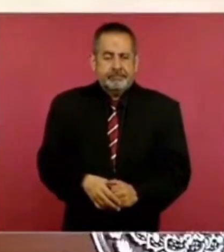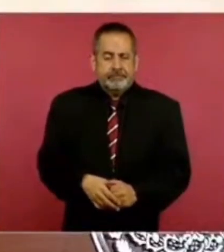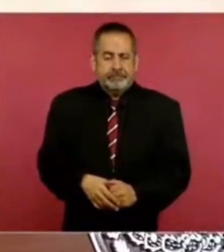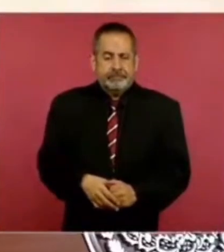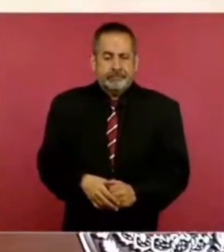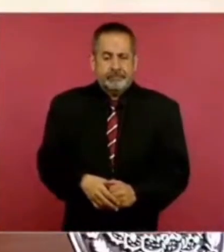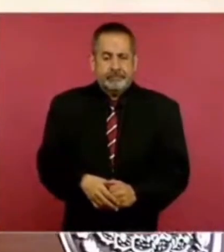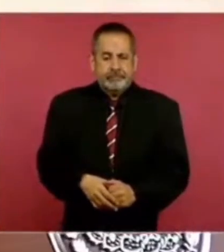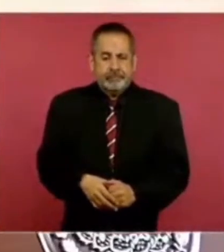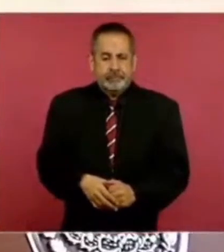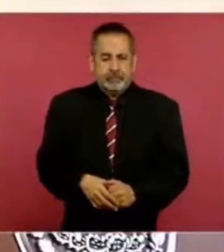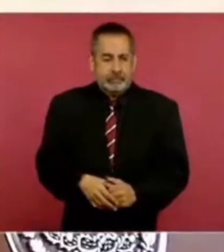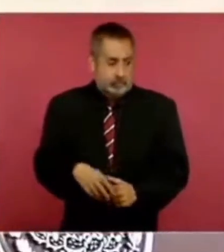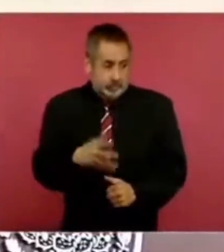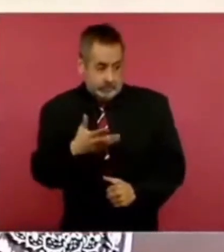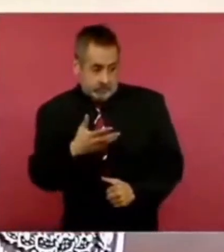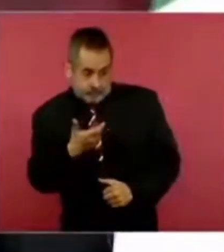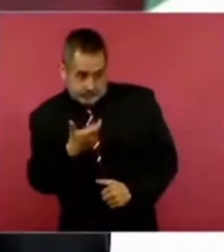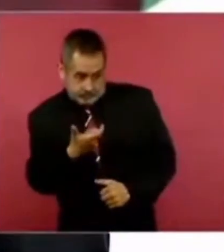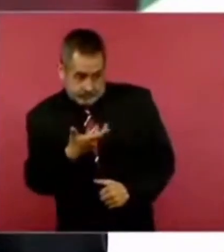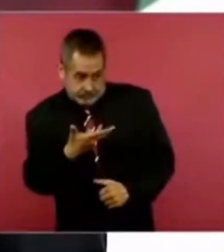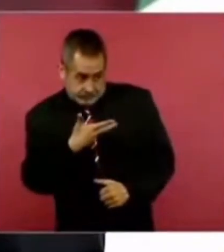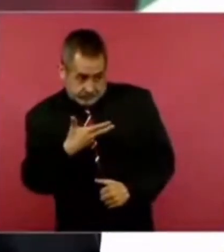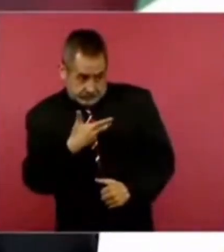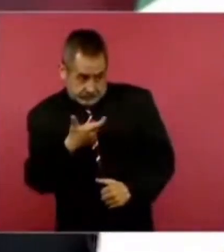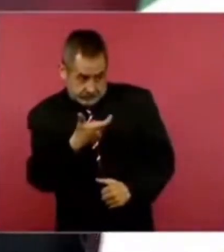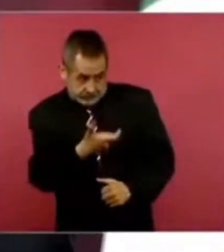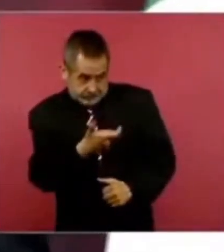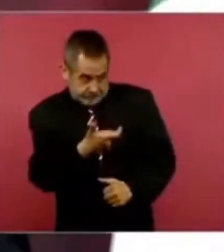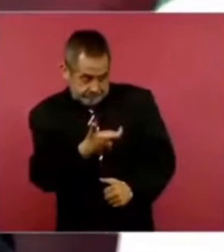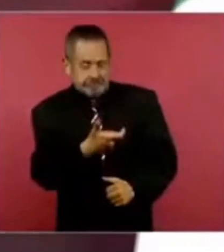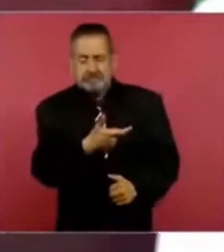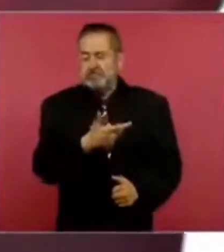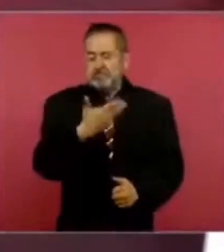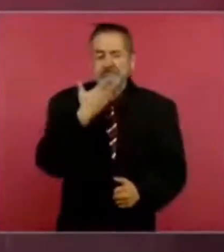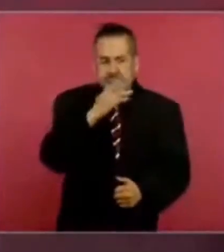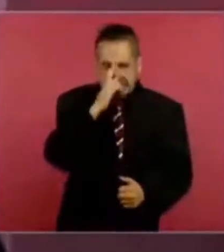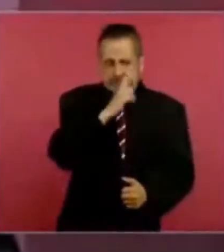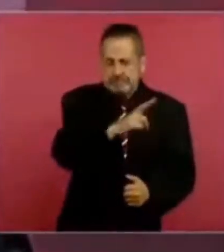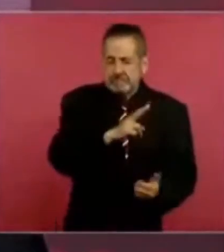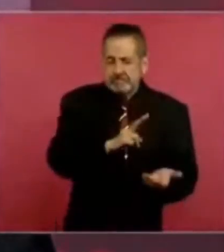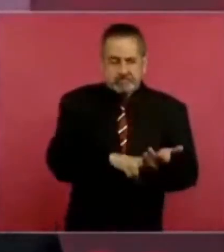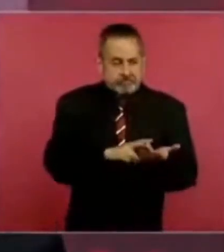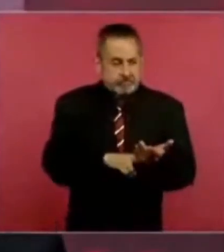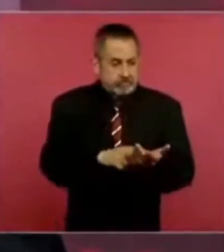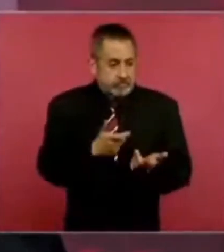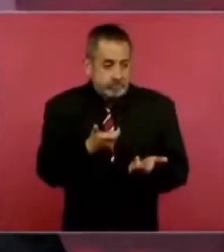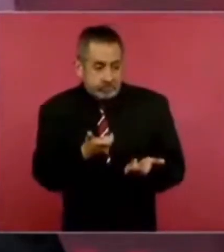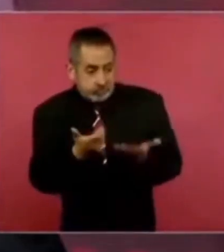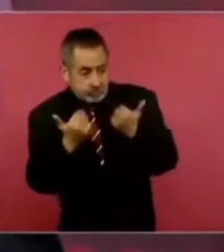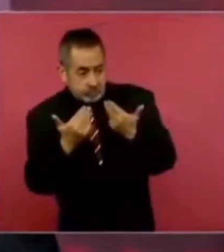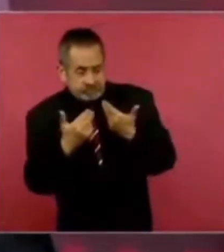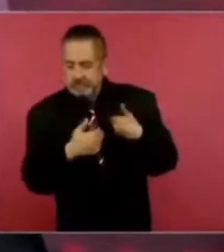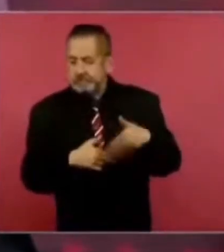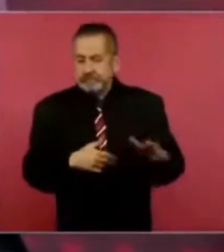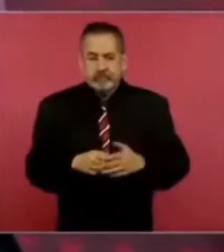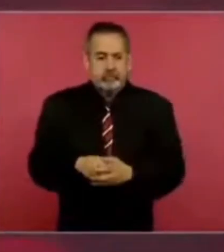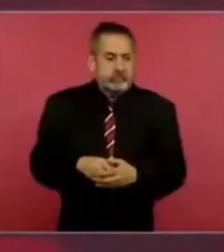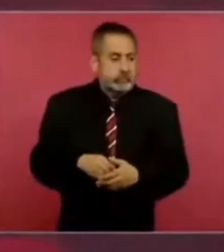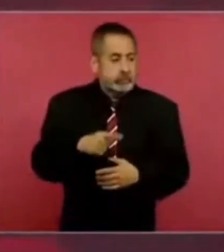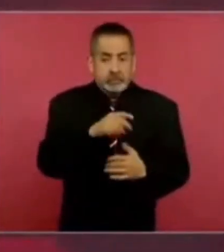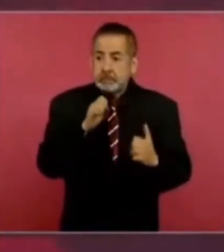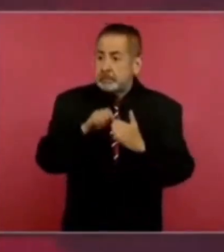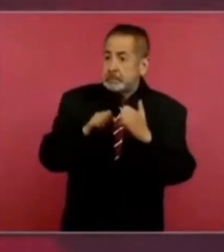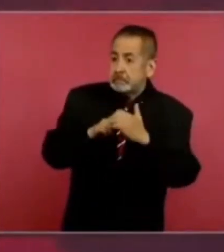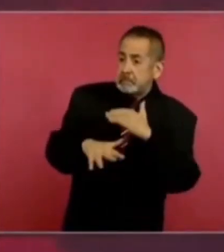¿Cuánto tienes? ¿Cuánto vales? Y el que no tranza, no avanza.